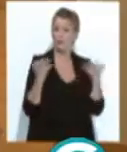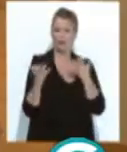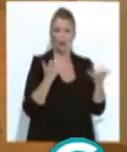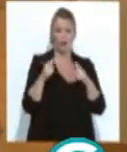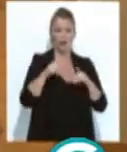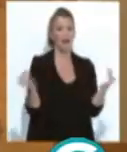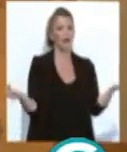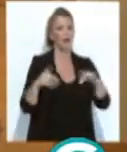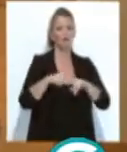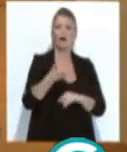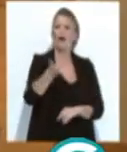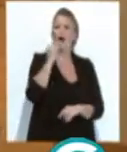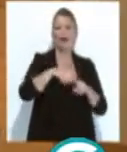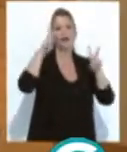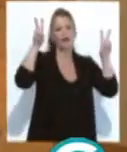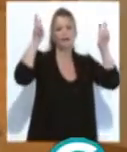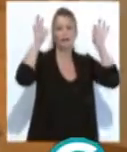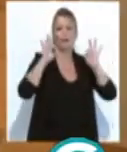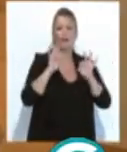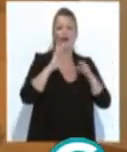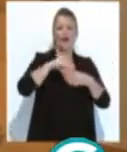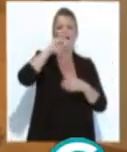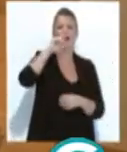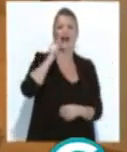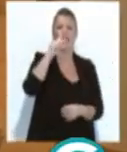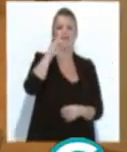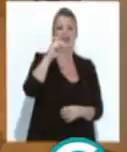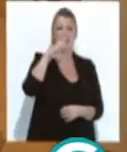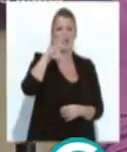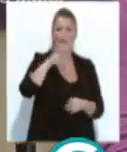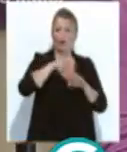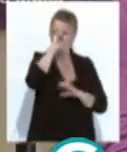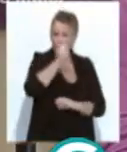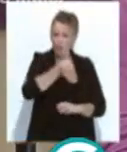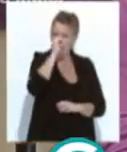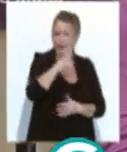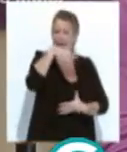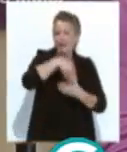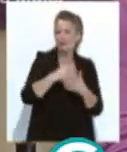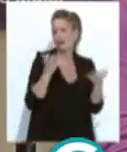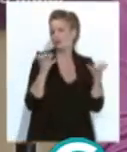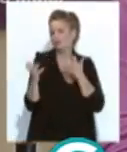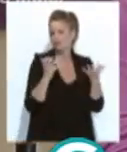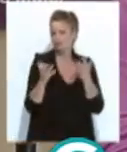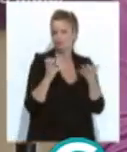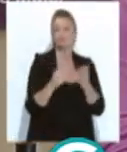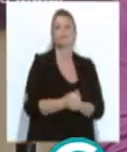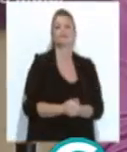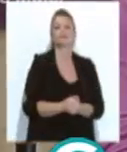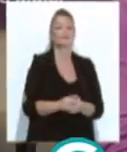el encuentro se presenta bajo el título En torno al caldero, prácticas brujas en las artes escénicas. Y precisamente